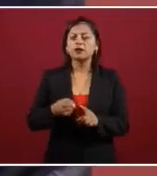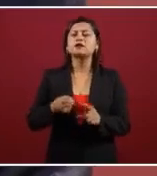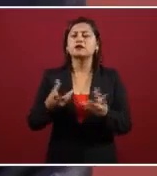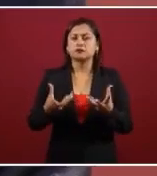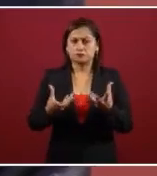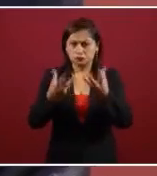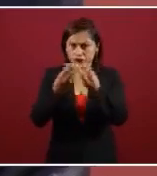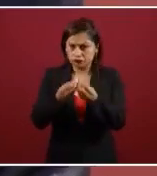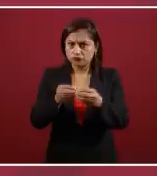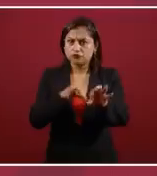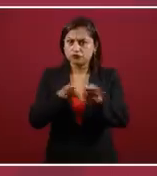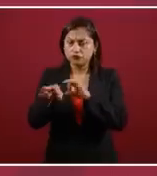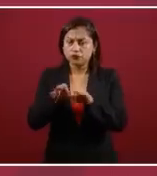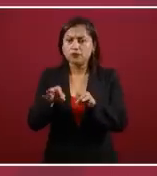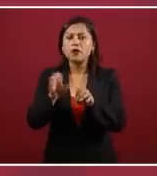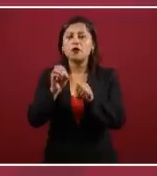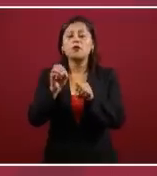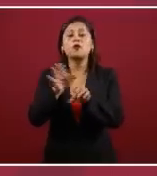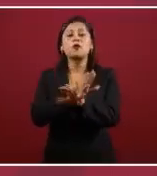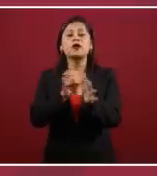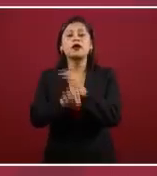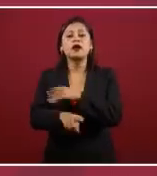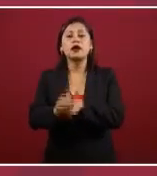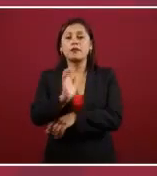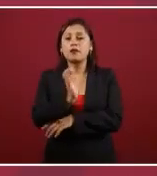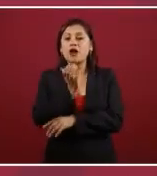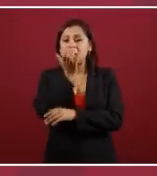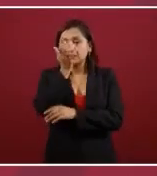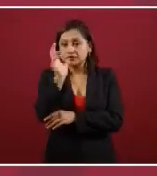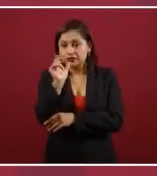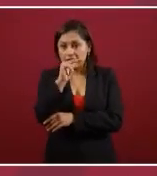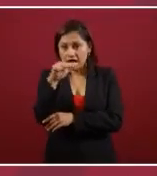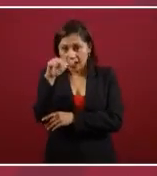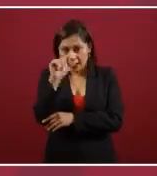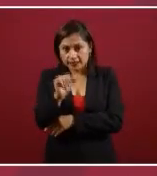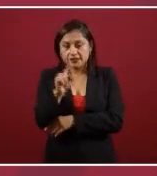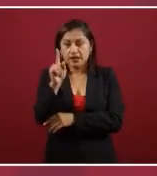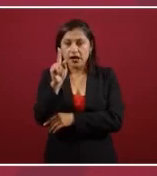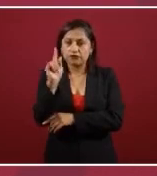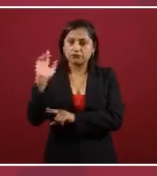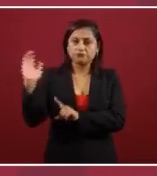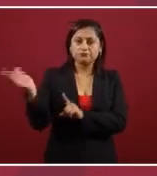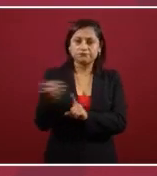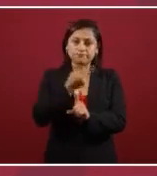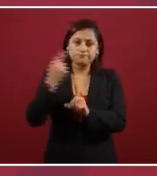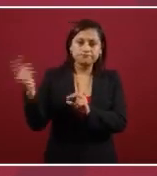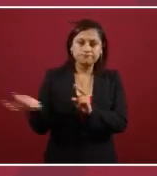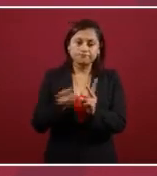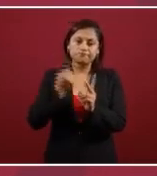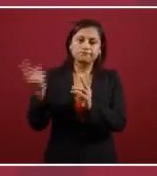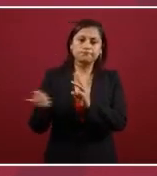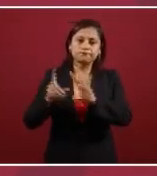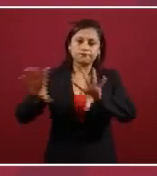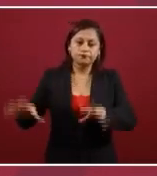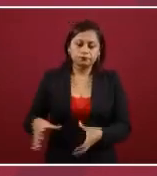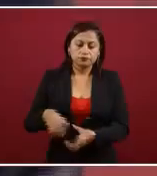En el caso del corte de la caña, por ejemplo, que les pagan por tonelada